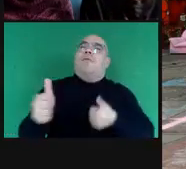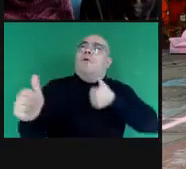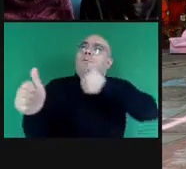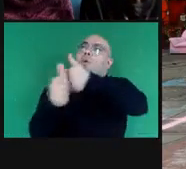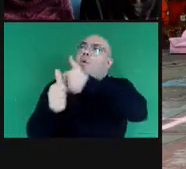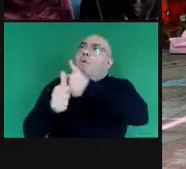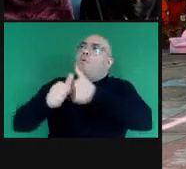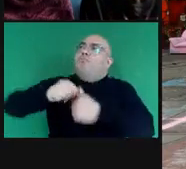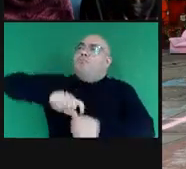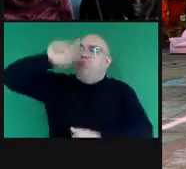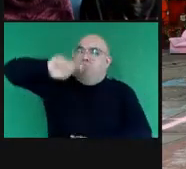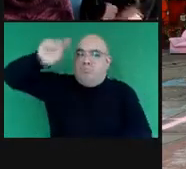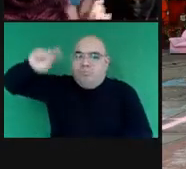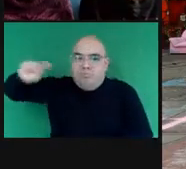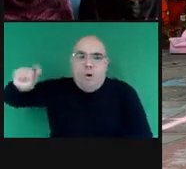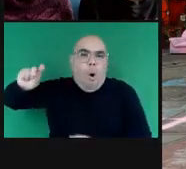sea